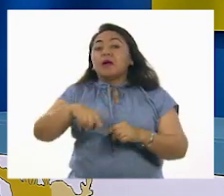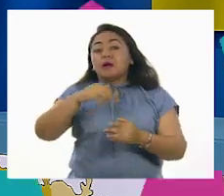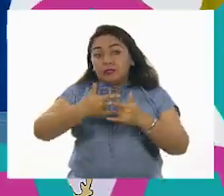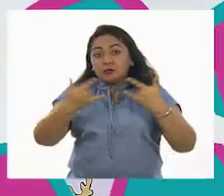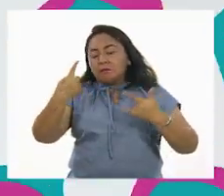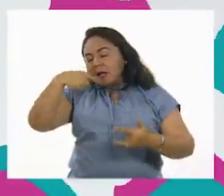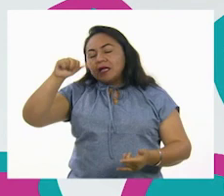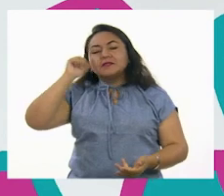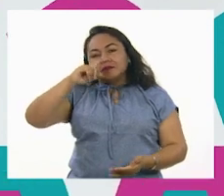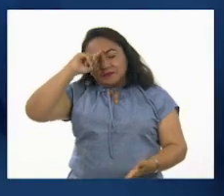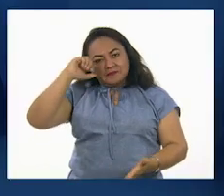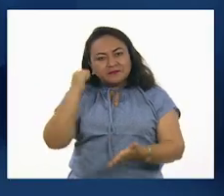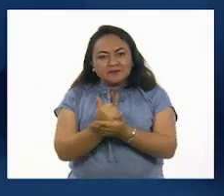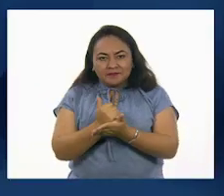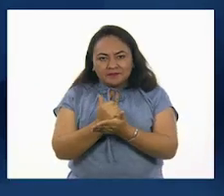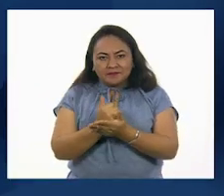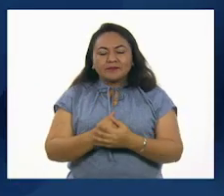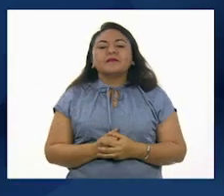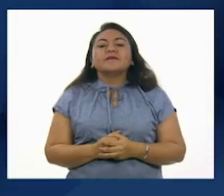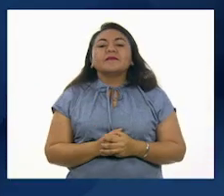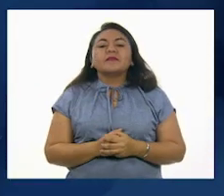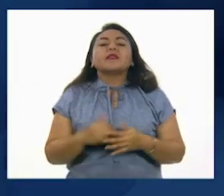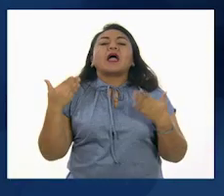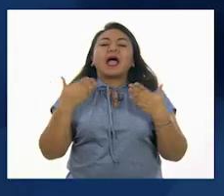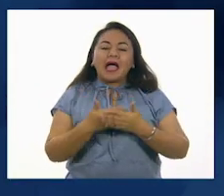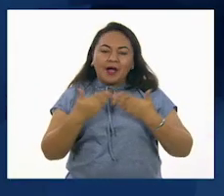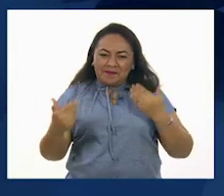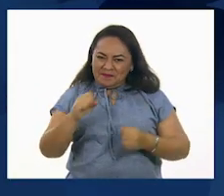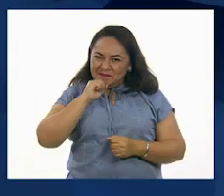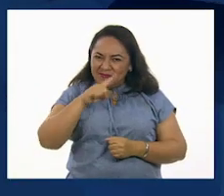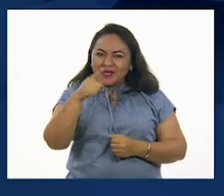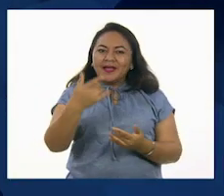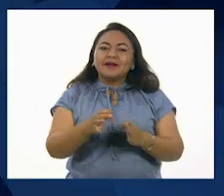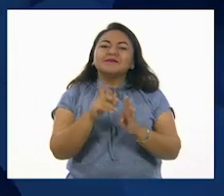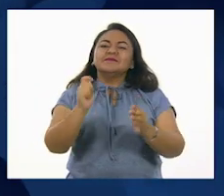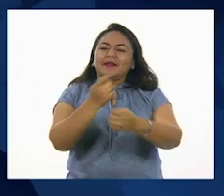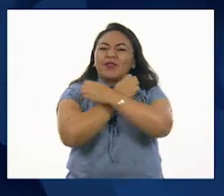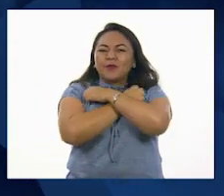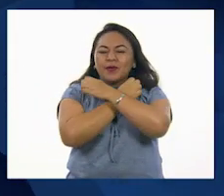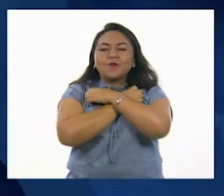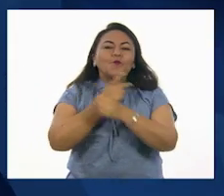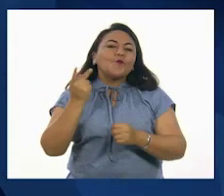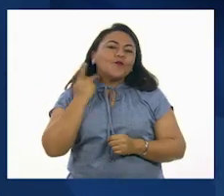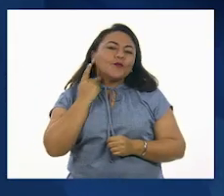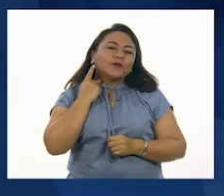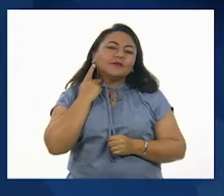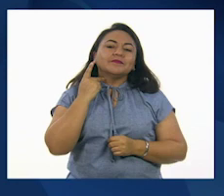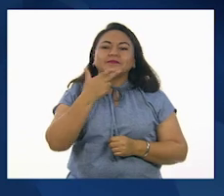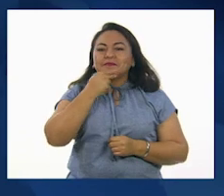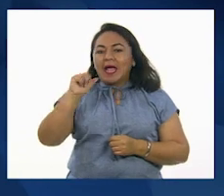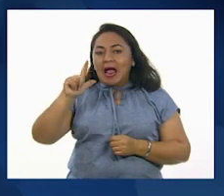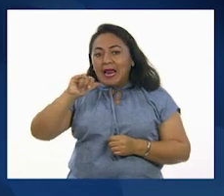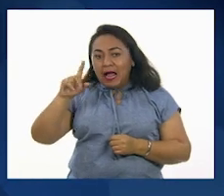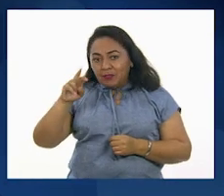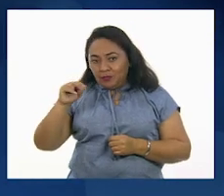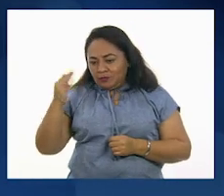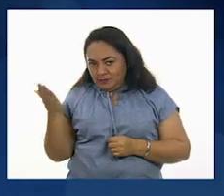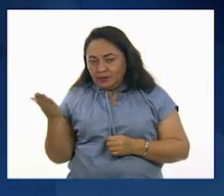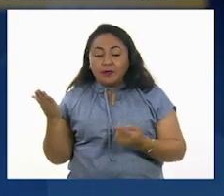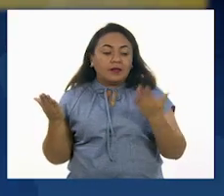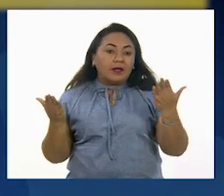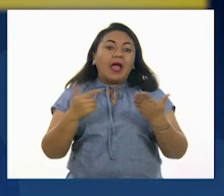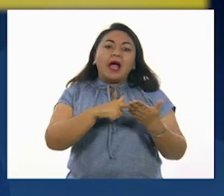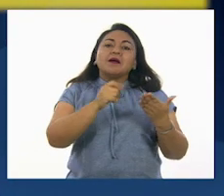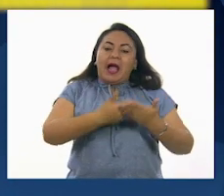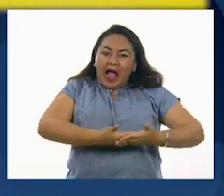historia. Y ahora, comparando esa educación política que recibió Alejandro Magno con la educación que nosotros recibimos